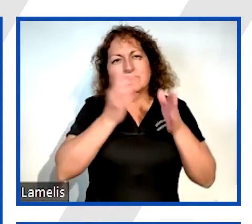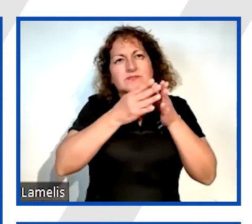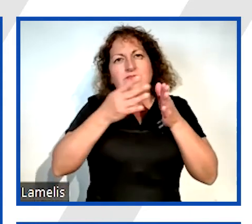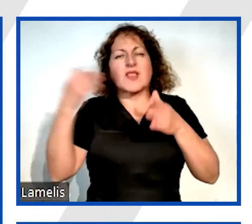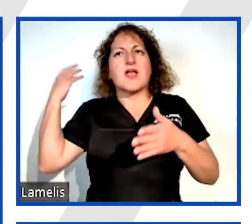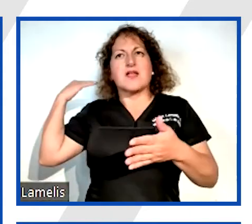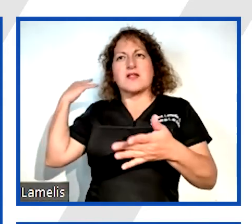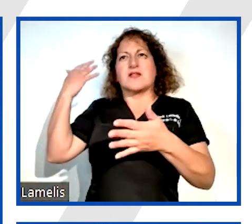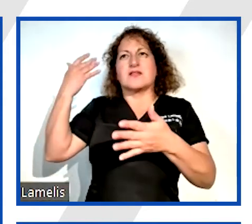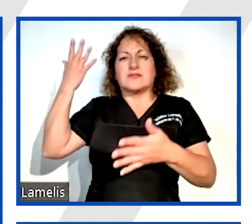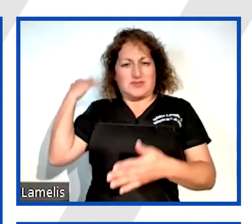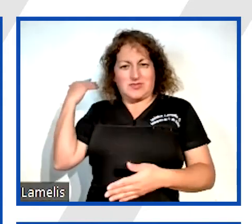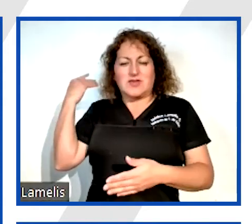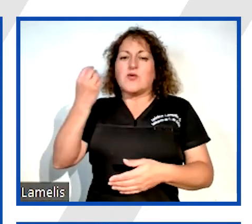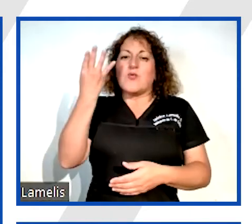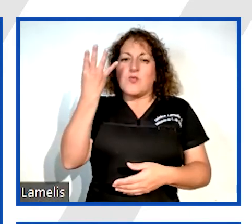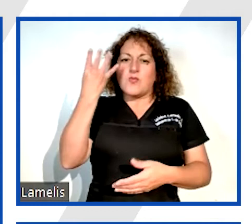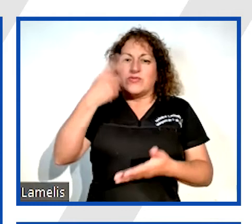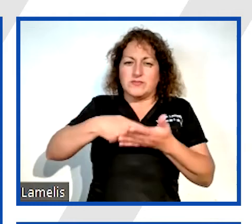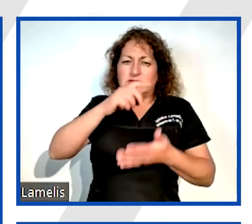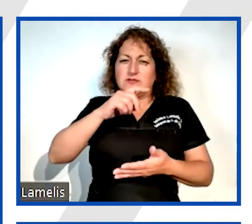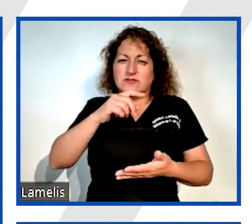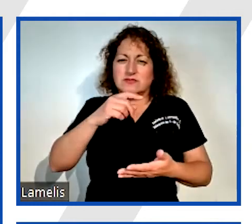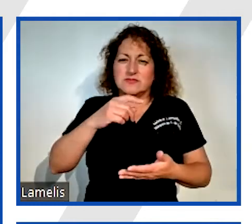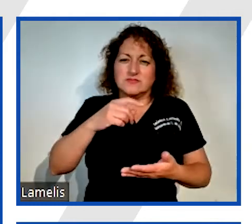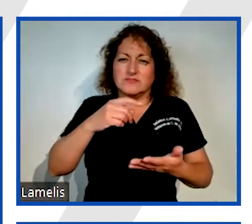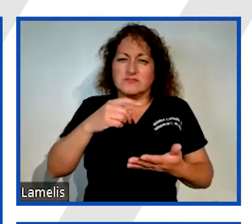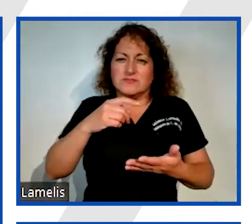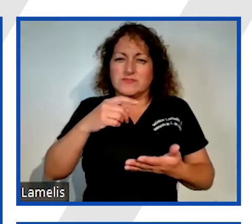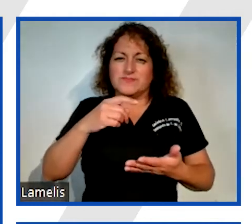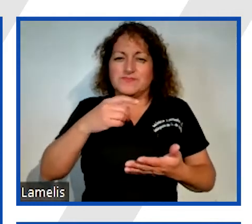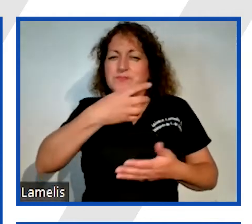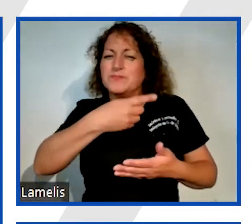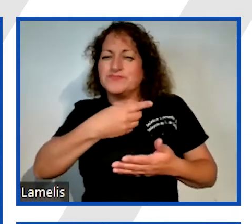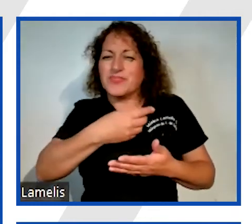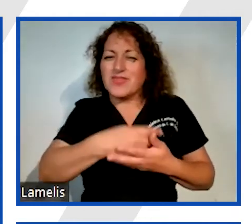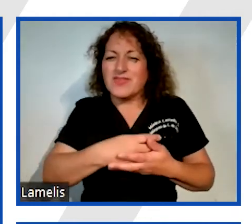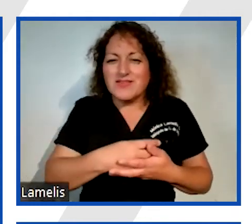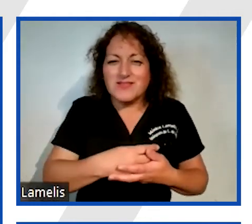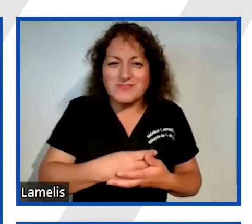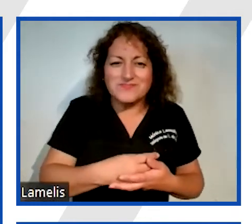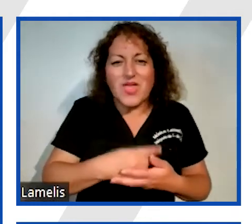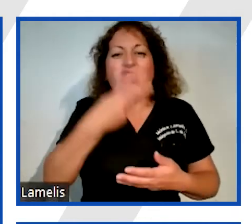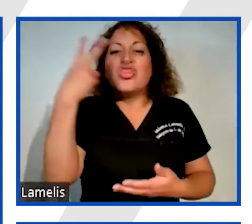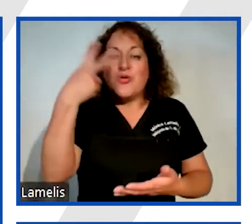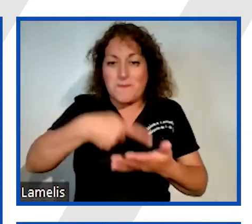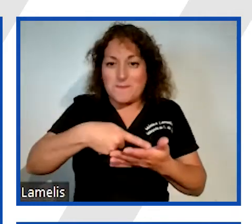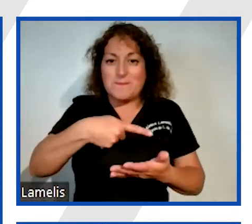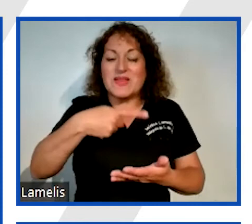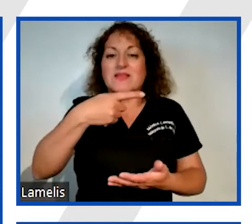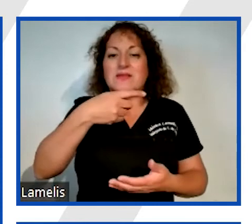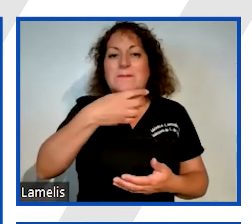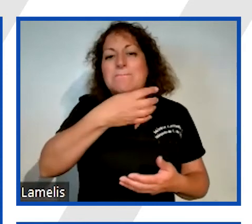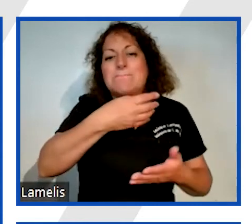cien millones de años hasta aproximadamente dos mil cien millones de años o sea son aproximadamente dos mil millones de años en que yo les